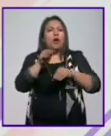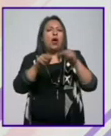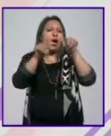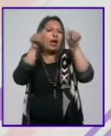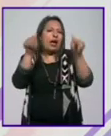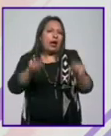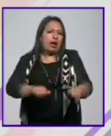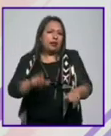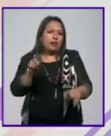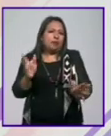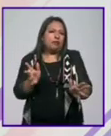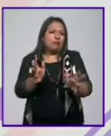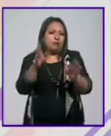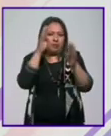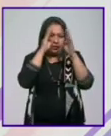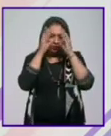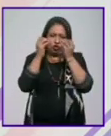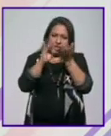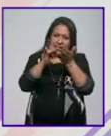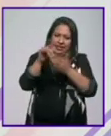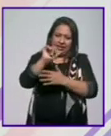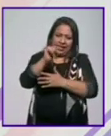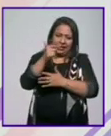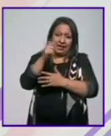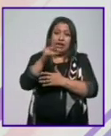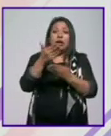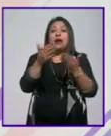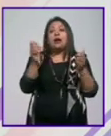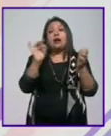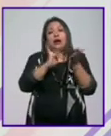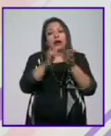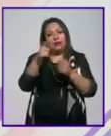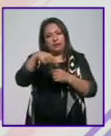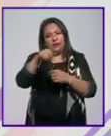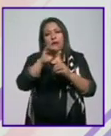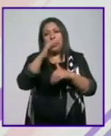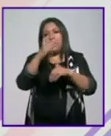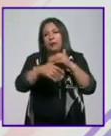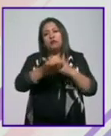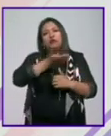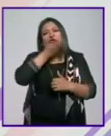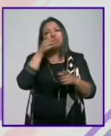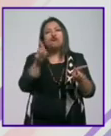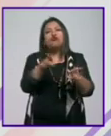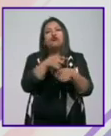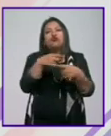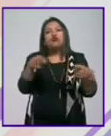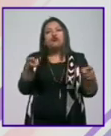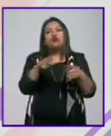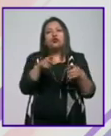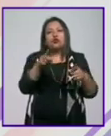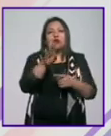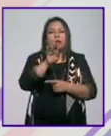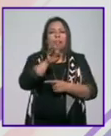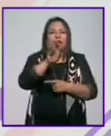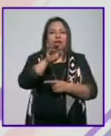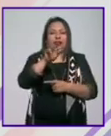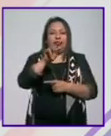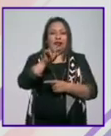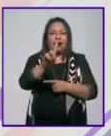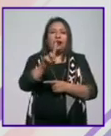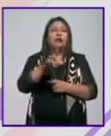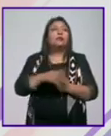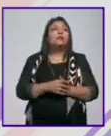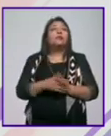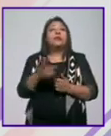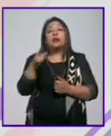todo de incentivar la reflexión. Muchas gracias, Angélica. Gracias. Y muchas gracias a ustedes. Nos despedimos, como es costumbre, con música. Bernard Van Rossum. El